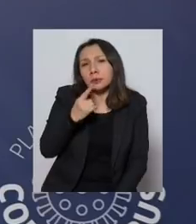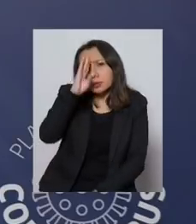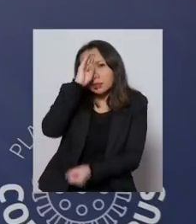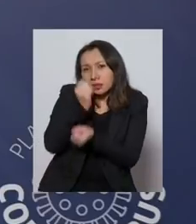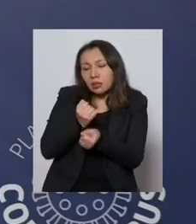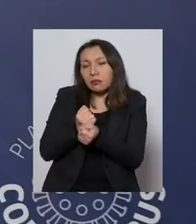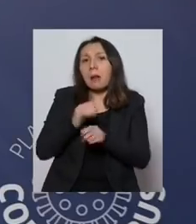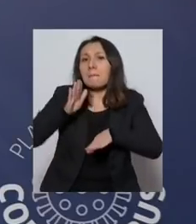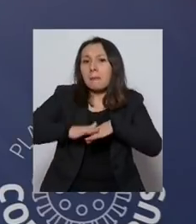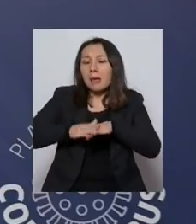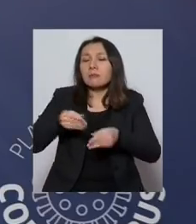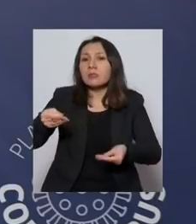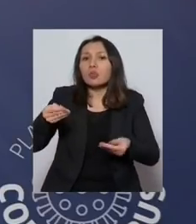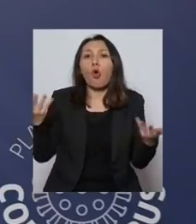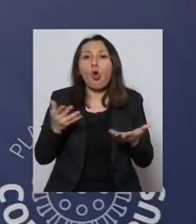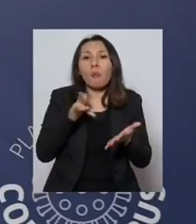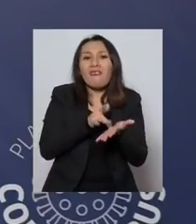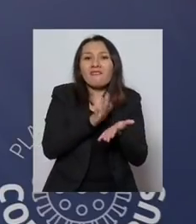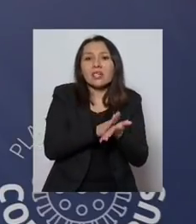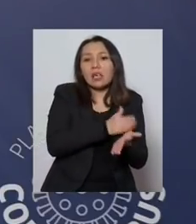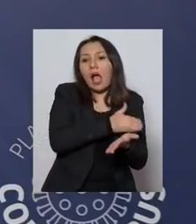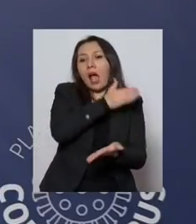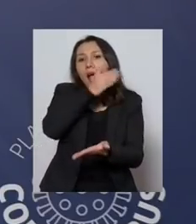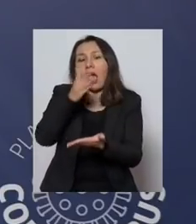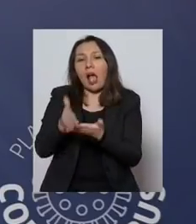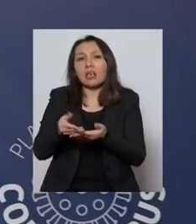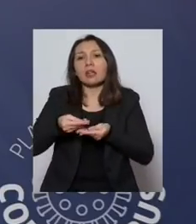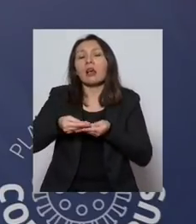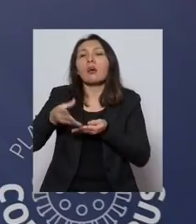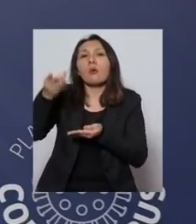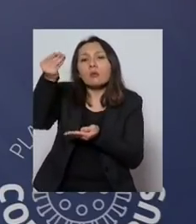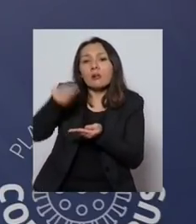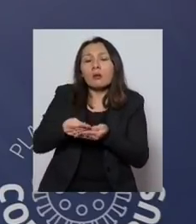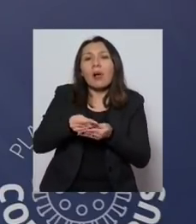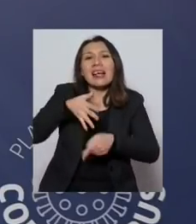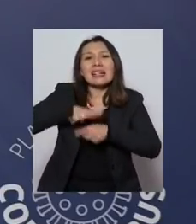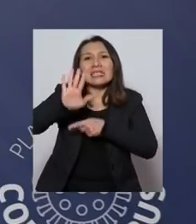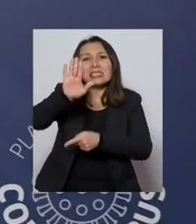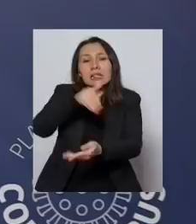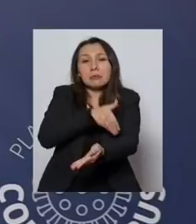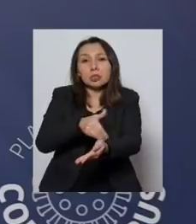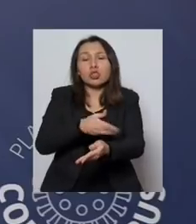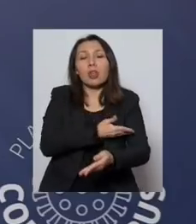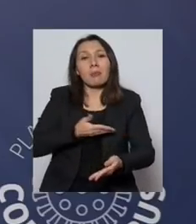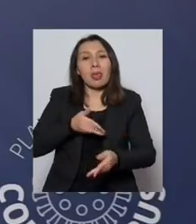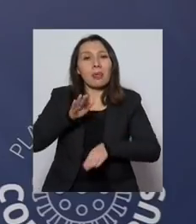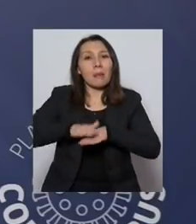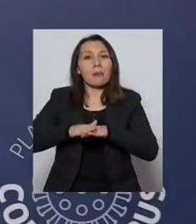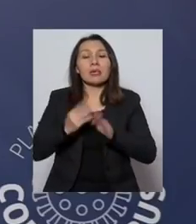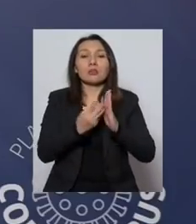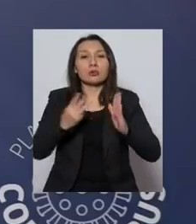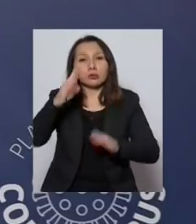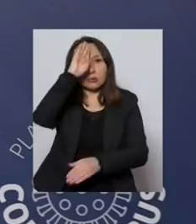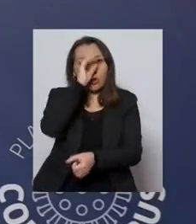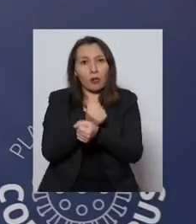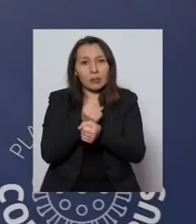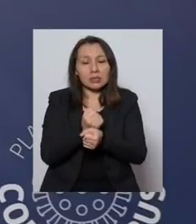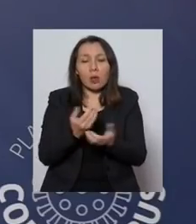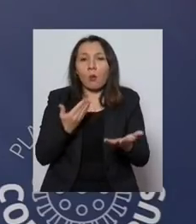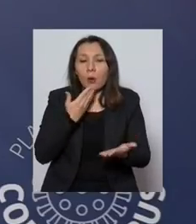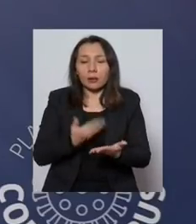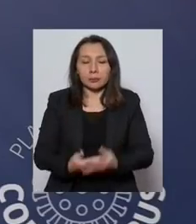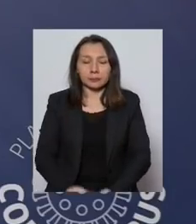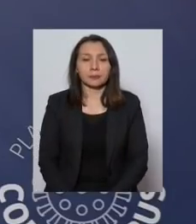esta cantidad de permisos, de qué fecha hasta qué fecha fueron obtenidos. Tenido estos 15 millones y medio de permisos en comisaría virtual.